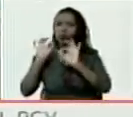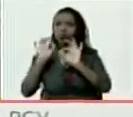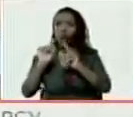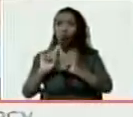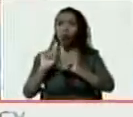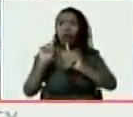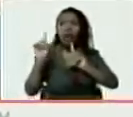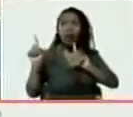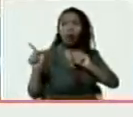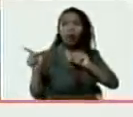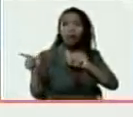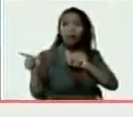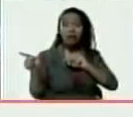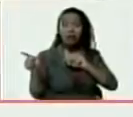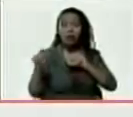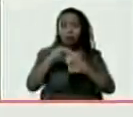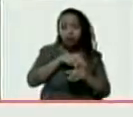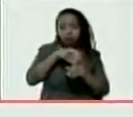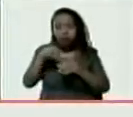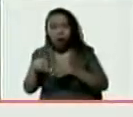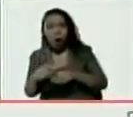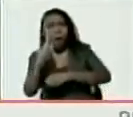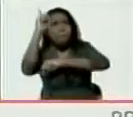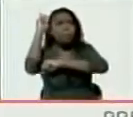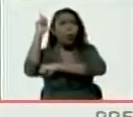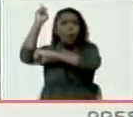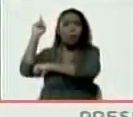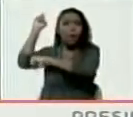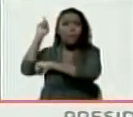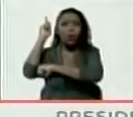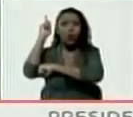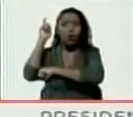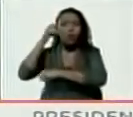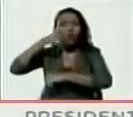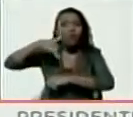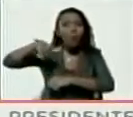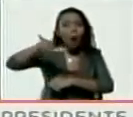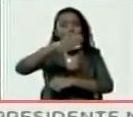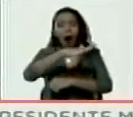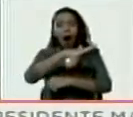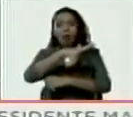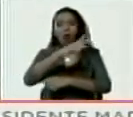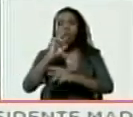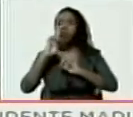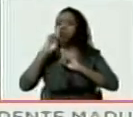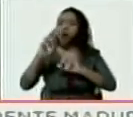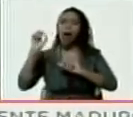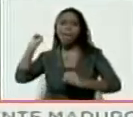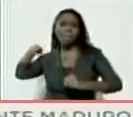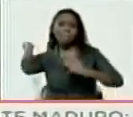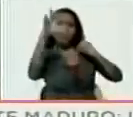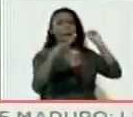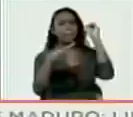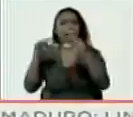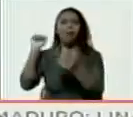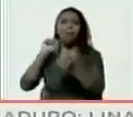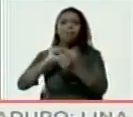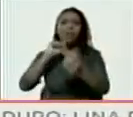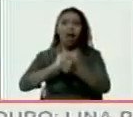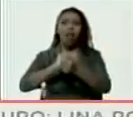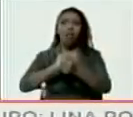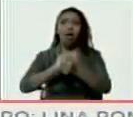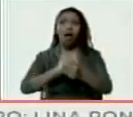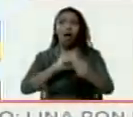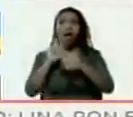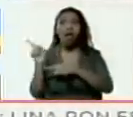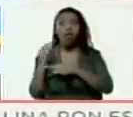de este, se bajan, disparan al aire, el pueblo les responde con piedra. Dijeron que estas